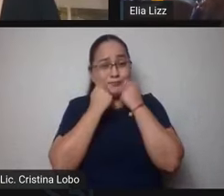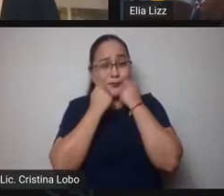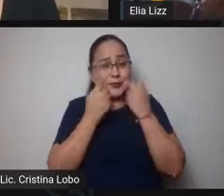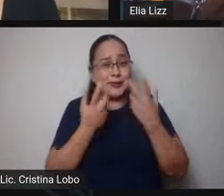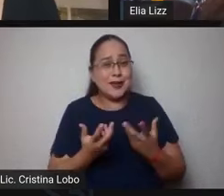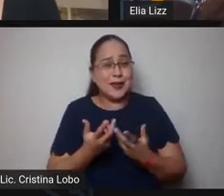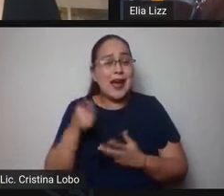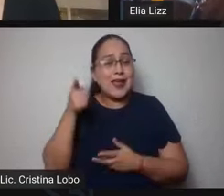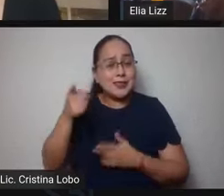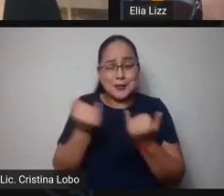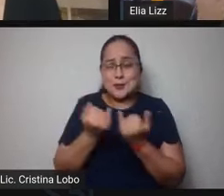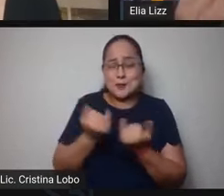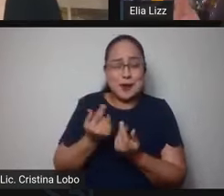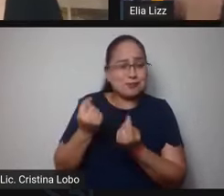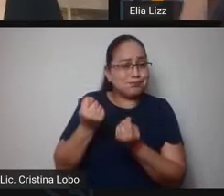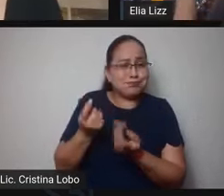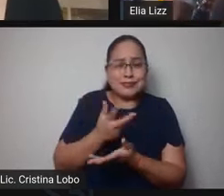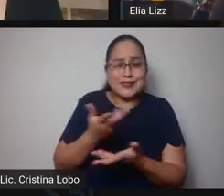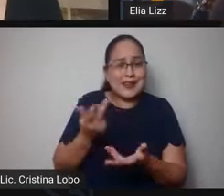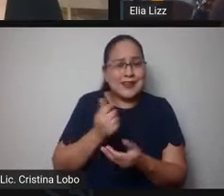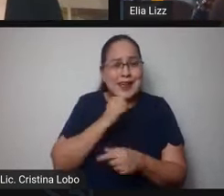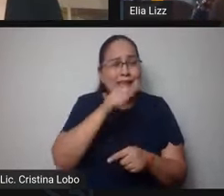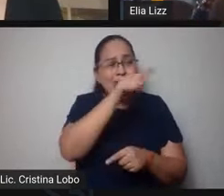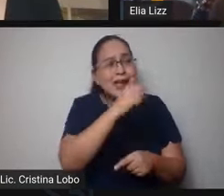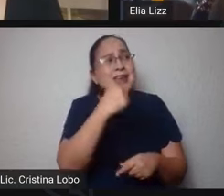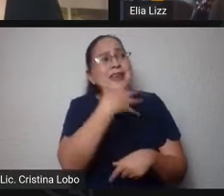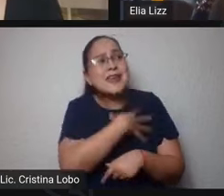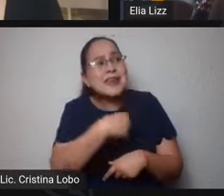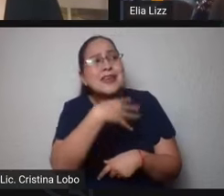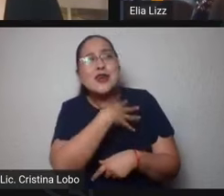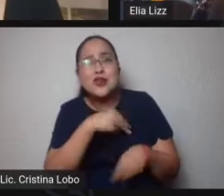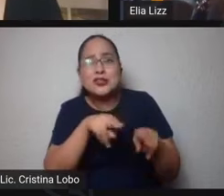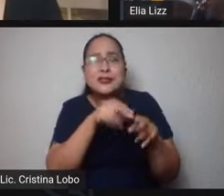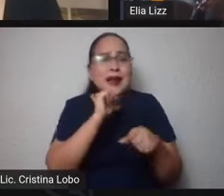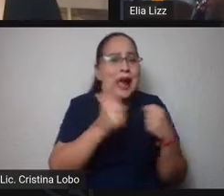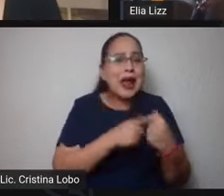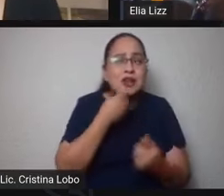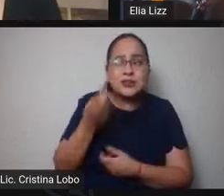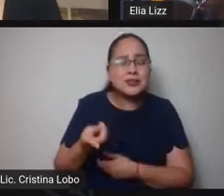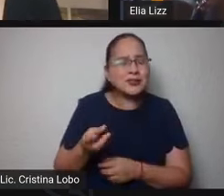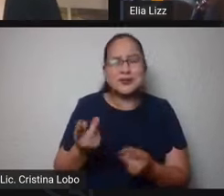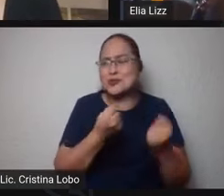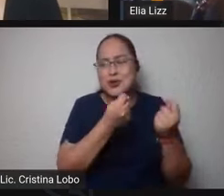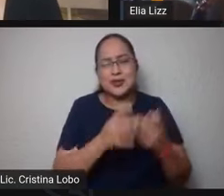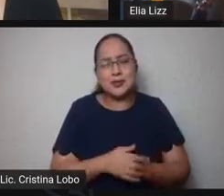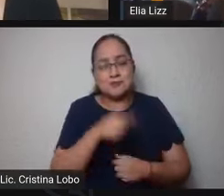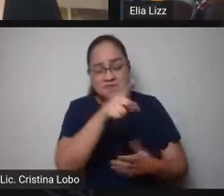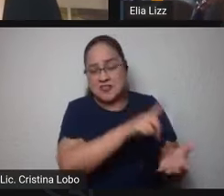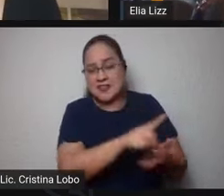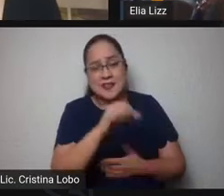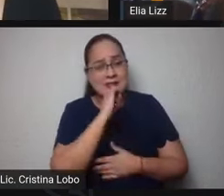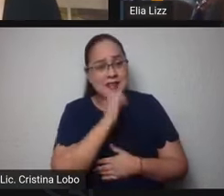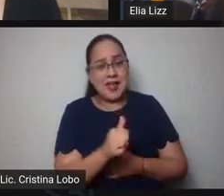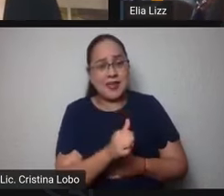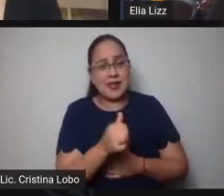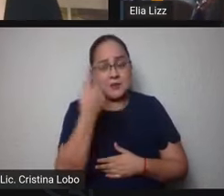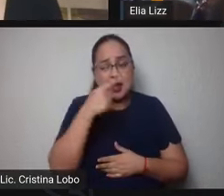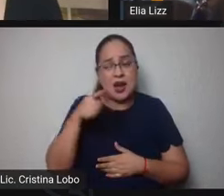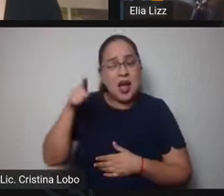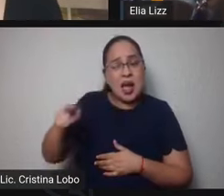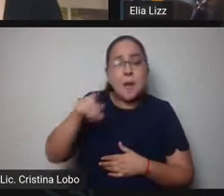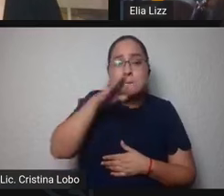te importe lo que te vayan a decir tus hijas y tus hijos. No tienen derecho a ni juzgarte